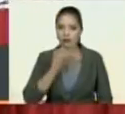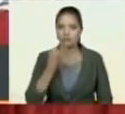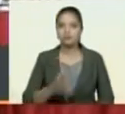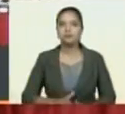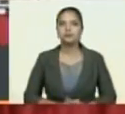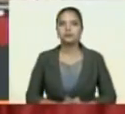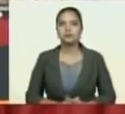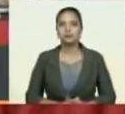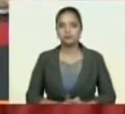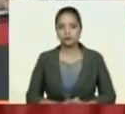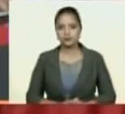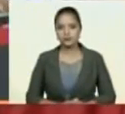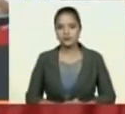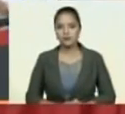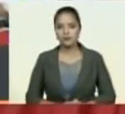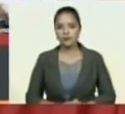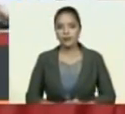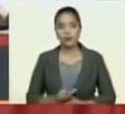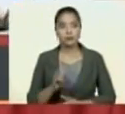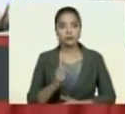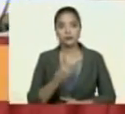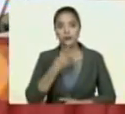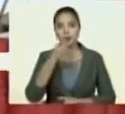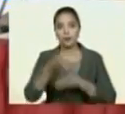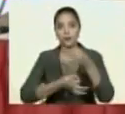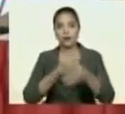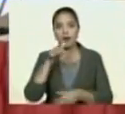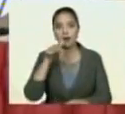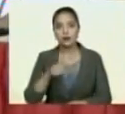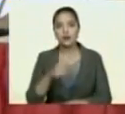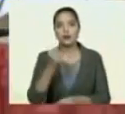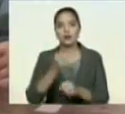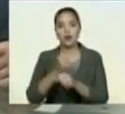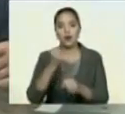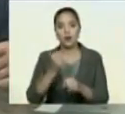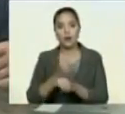Lo primero que tenemos que destacar acá es un trabajo integrado.